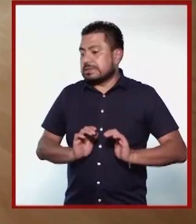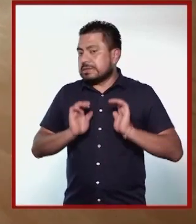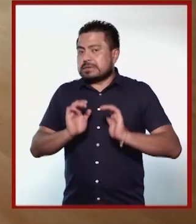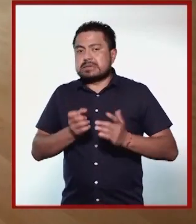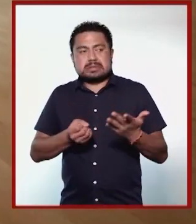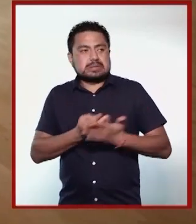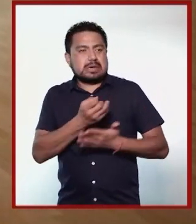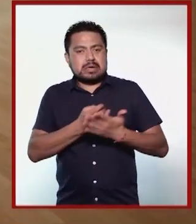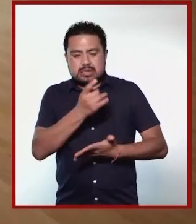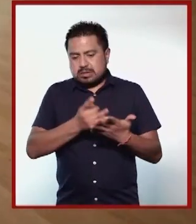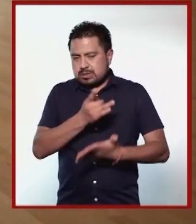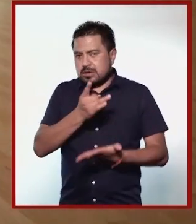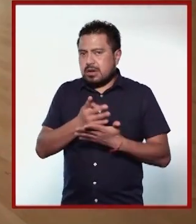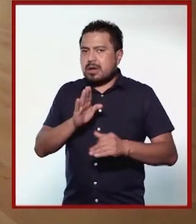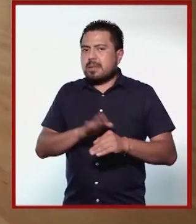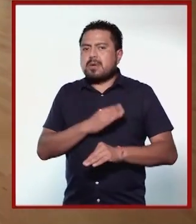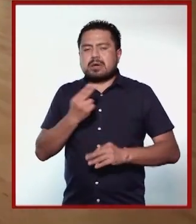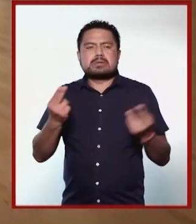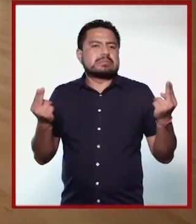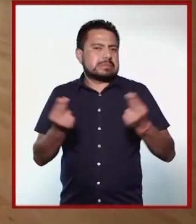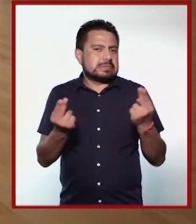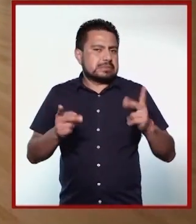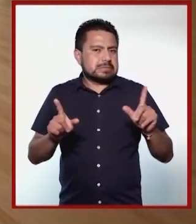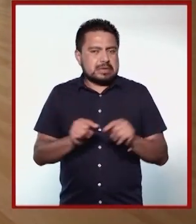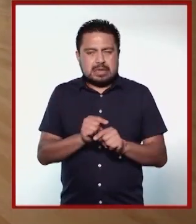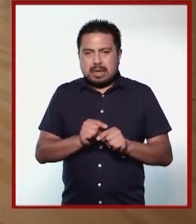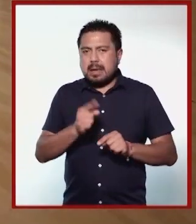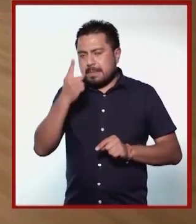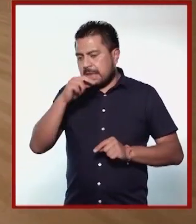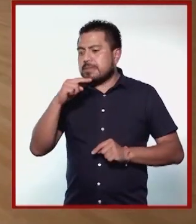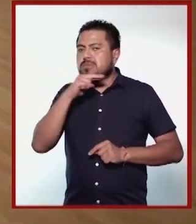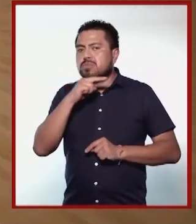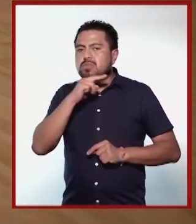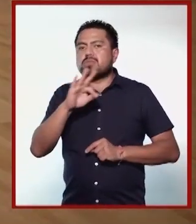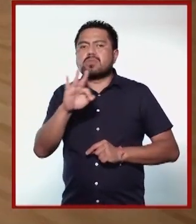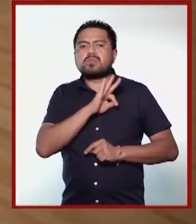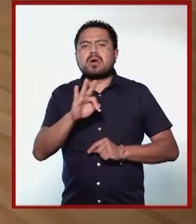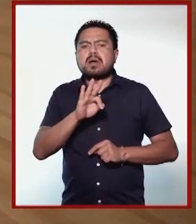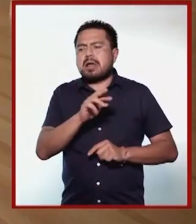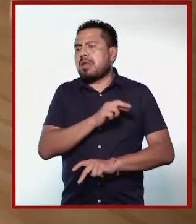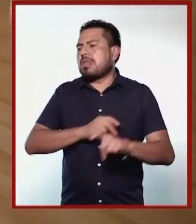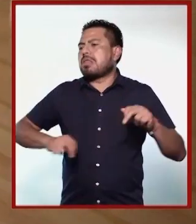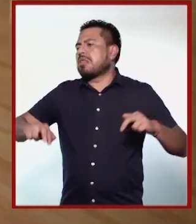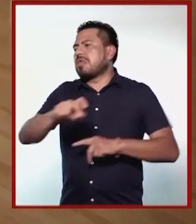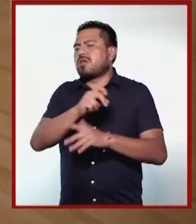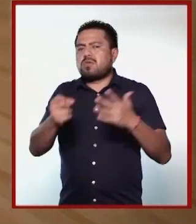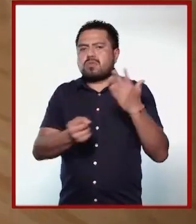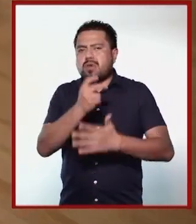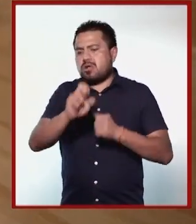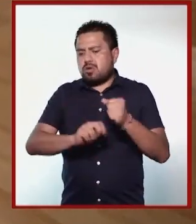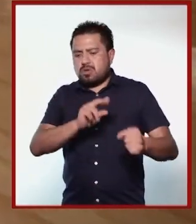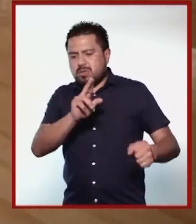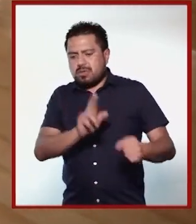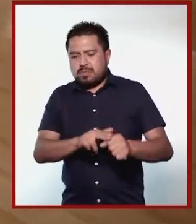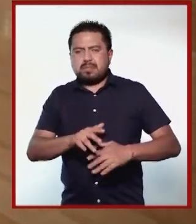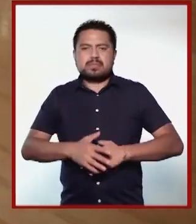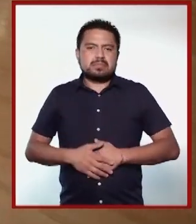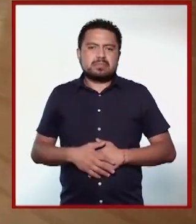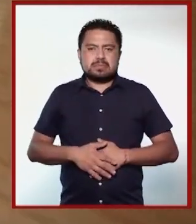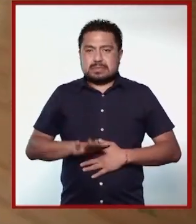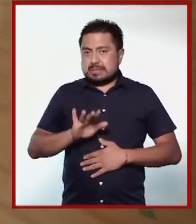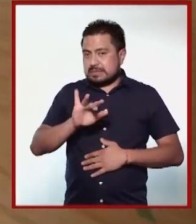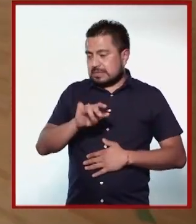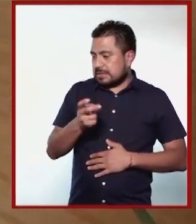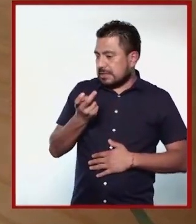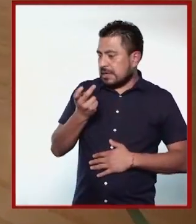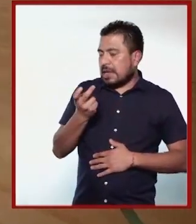salir solo por lo muy necesario, para que pronto podamos transitar a la nueva normalidad. Y